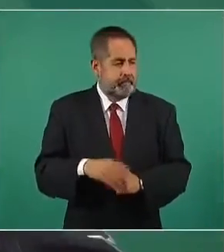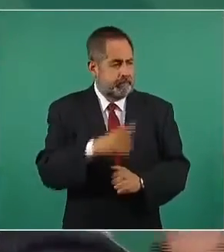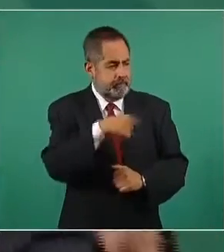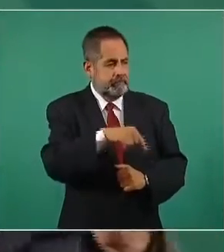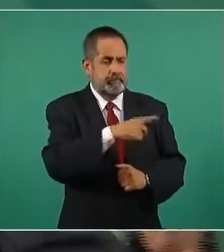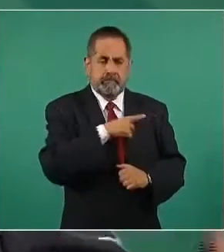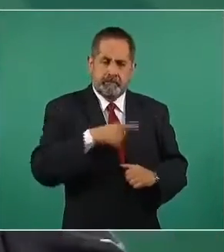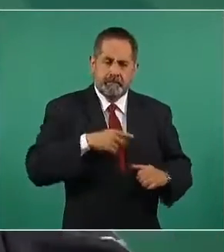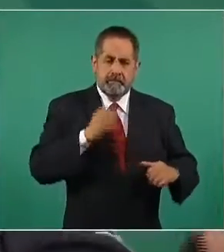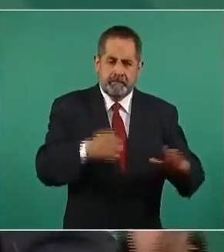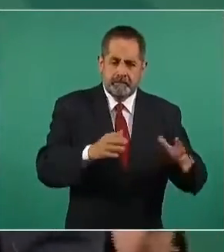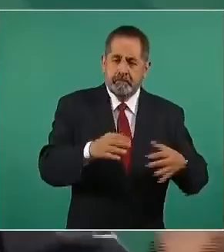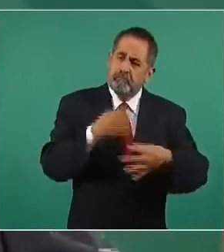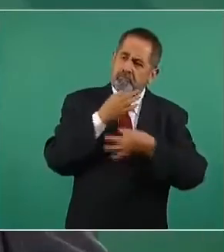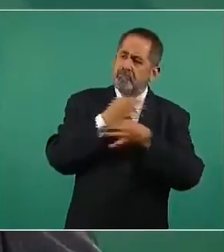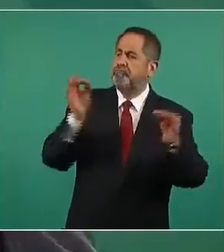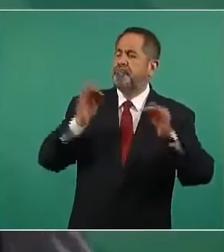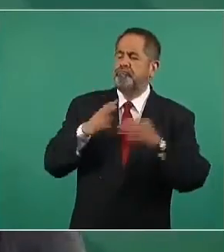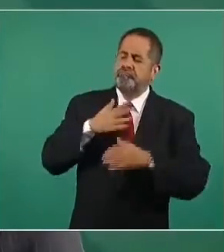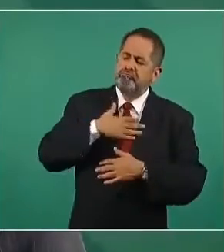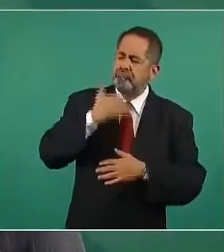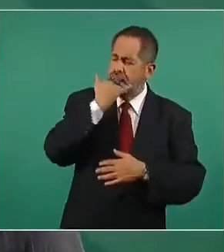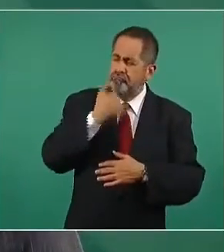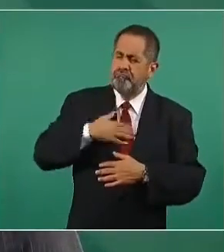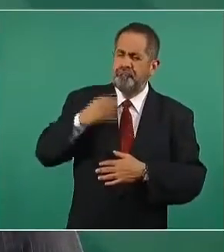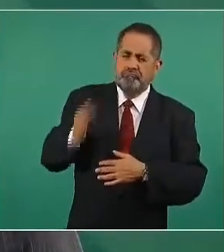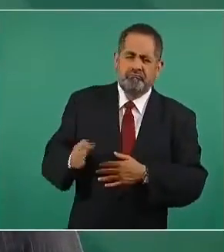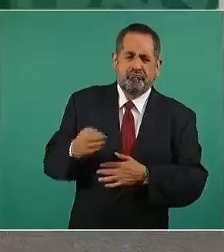acepten públicamente,